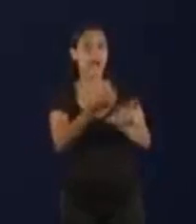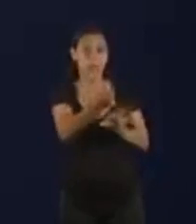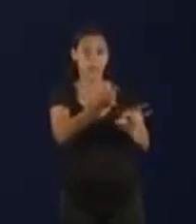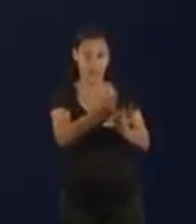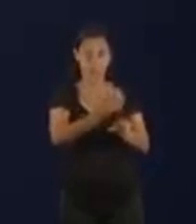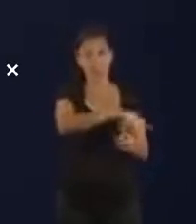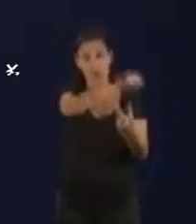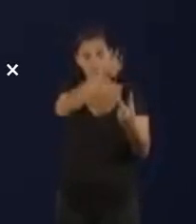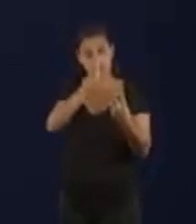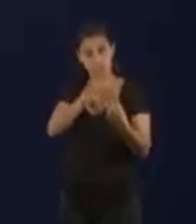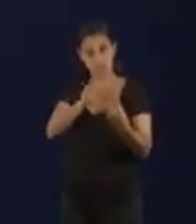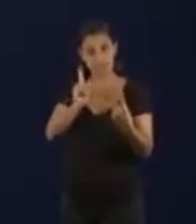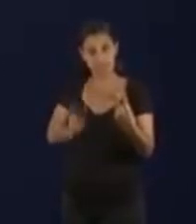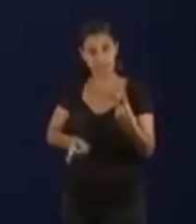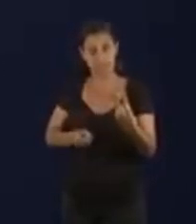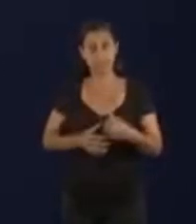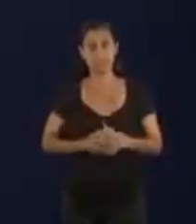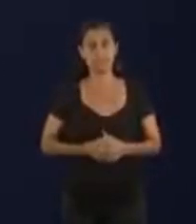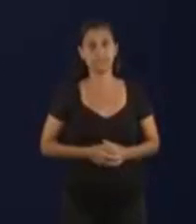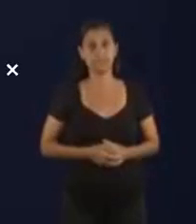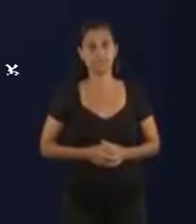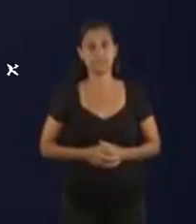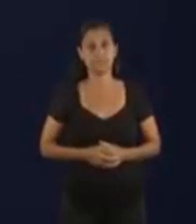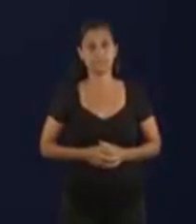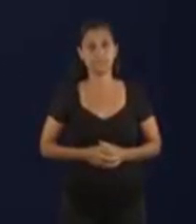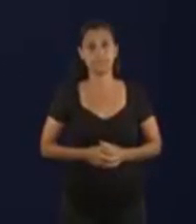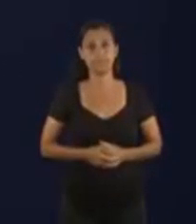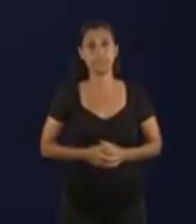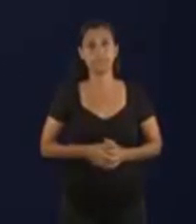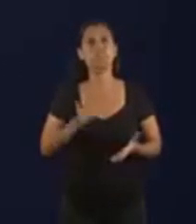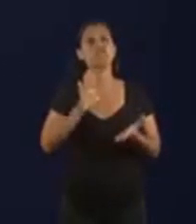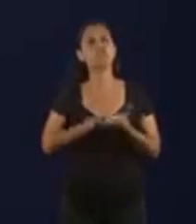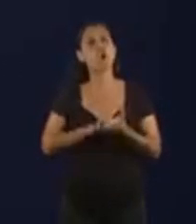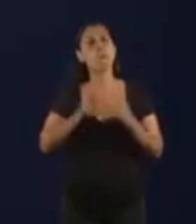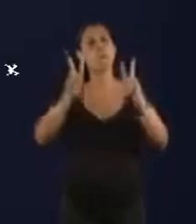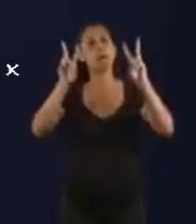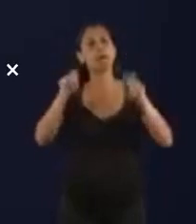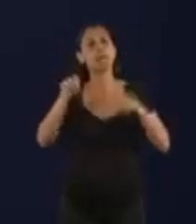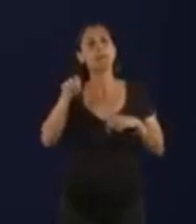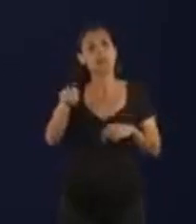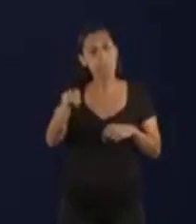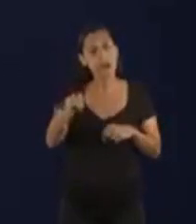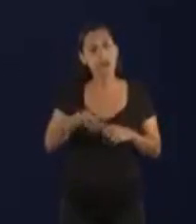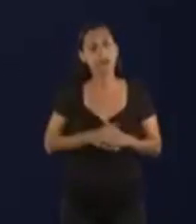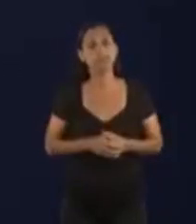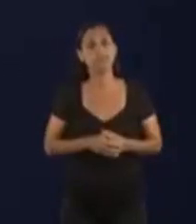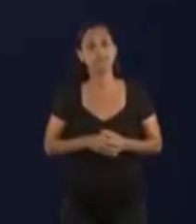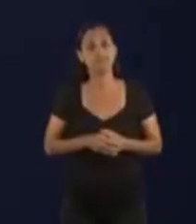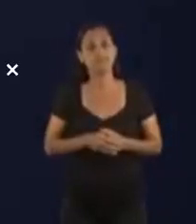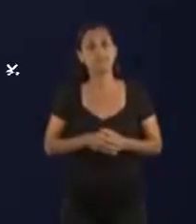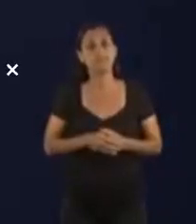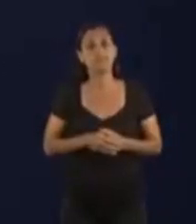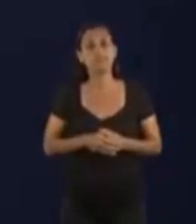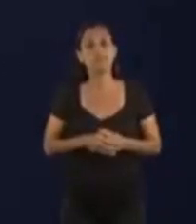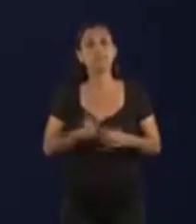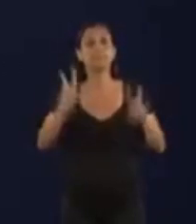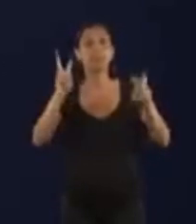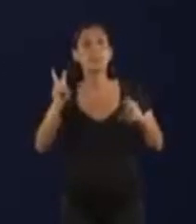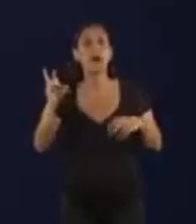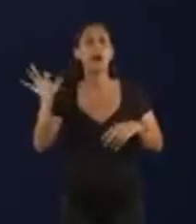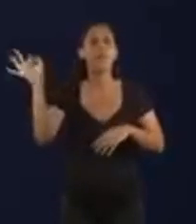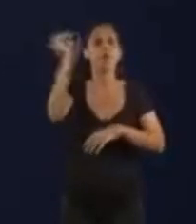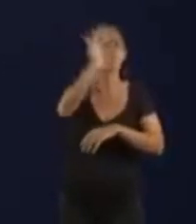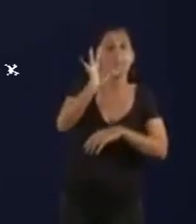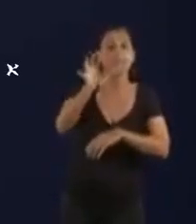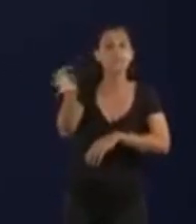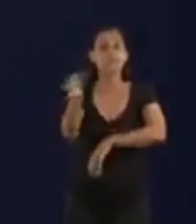por otro lado eh En relación a la proliferación de mosquitos y los casos de